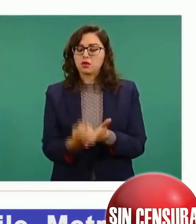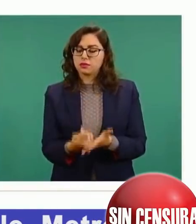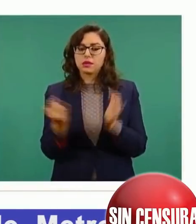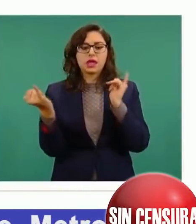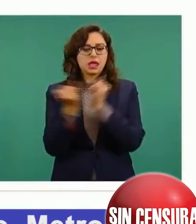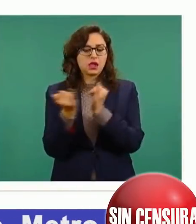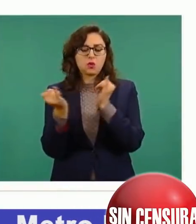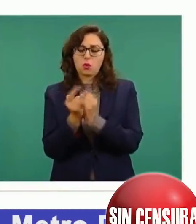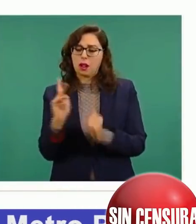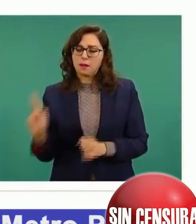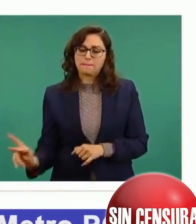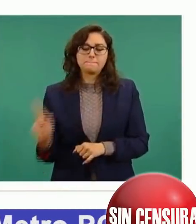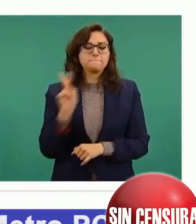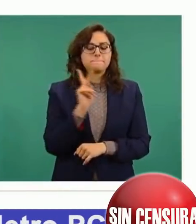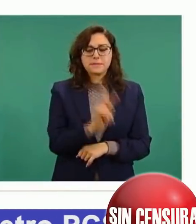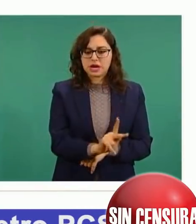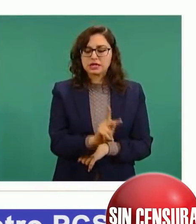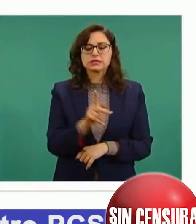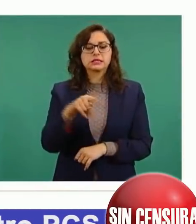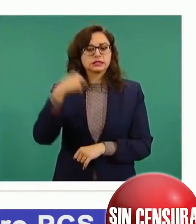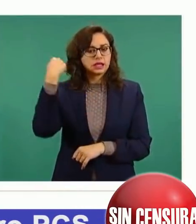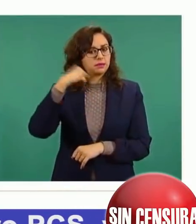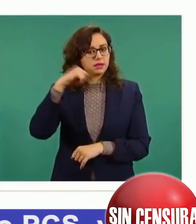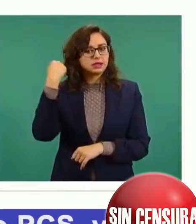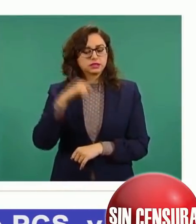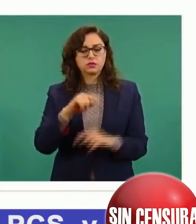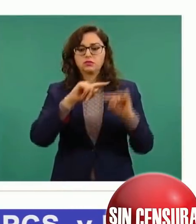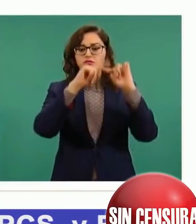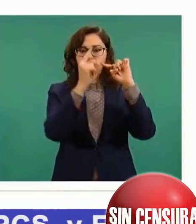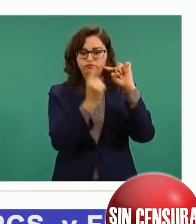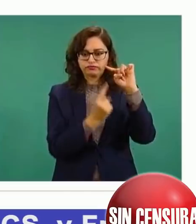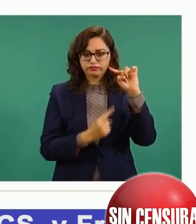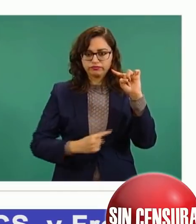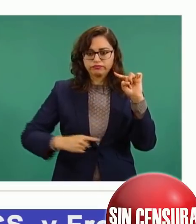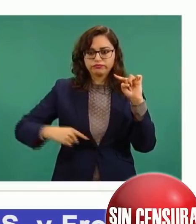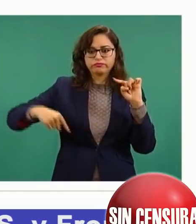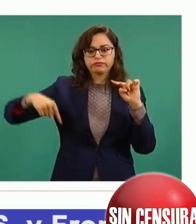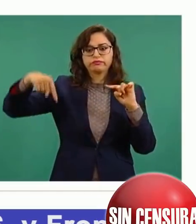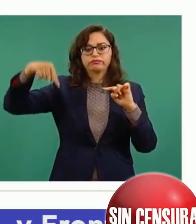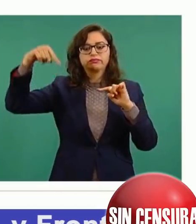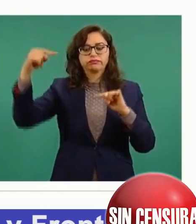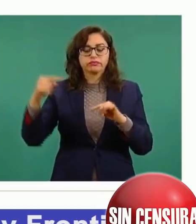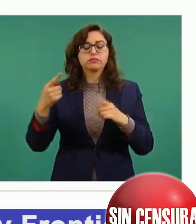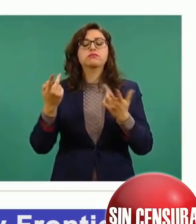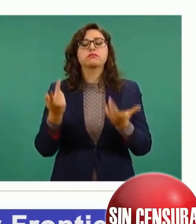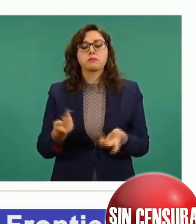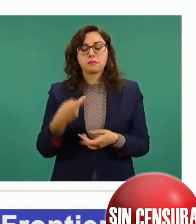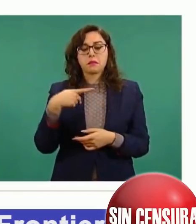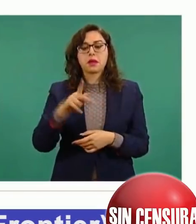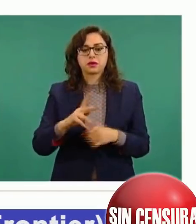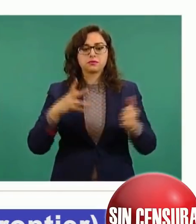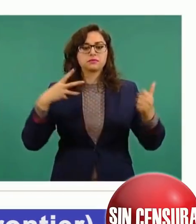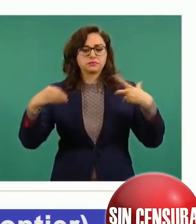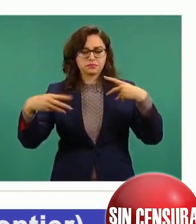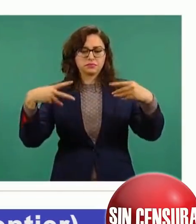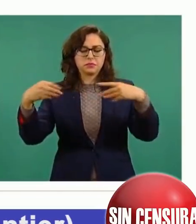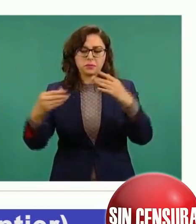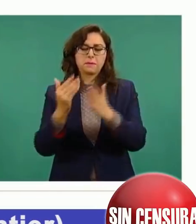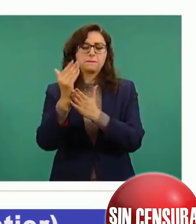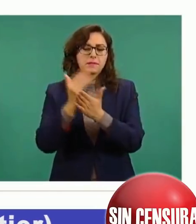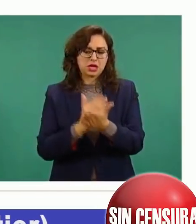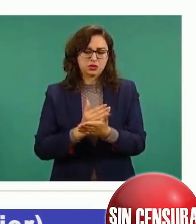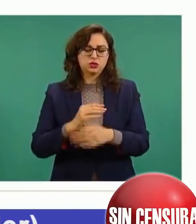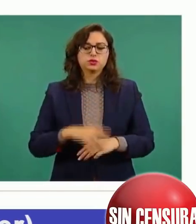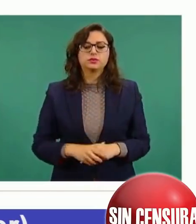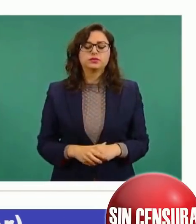como pueden ver, al que acabo de mencionar para Tabasco, aunque la velocidad de incremento no es tan grande en los casos ni en la mortalidad. La